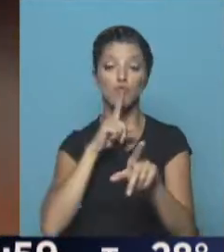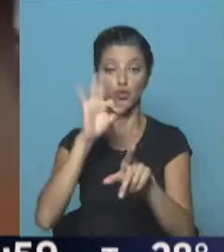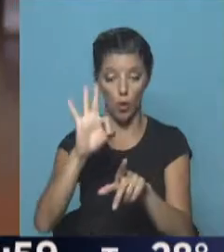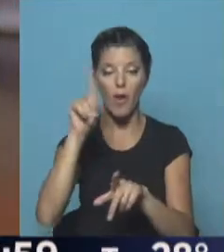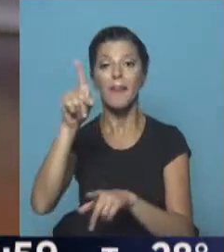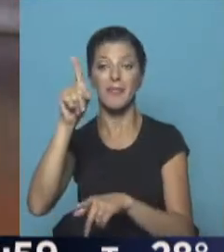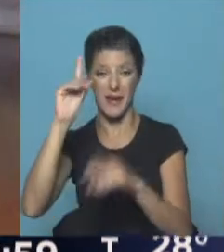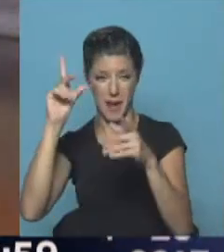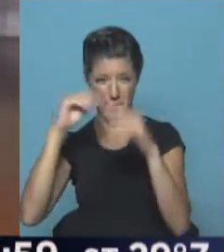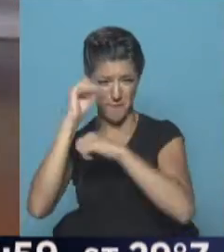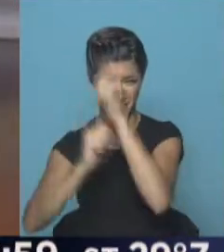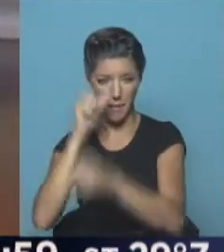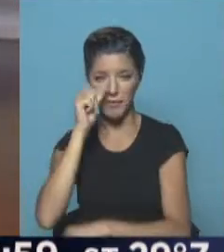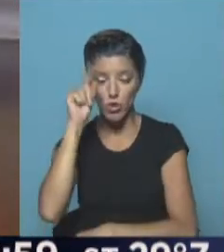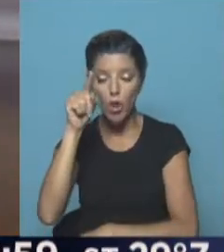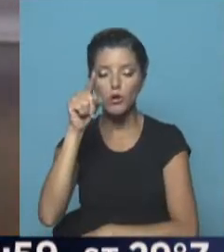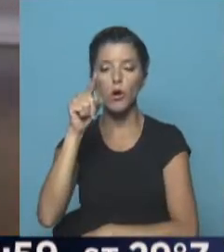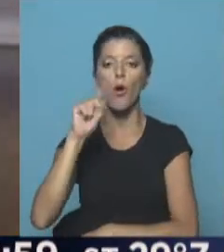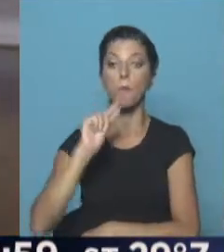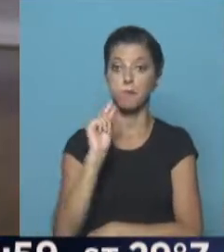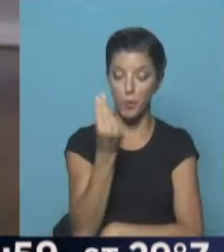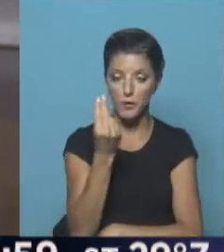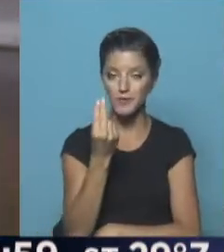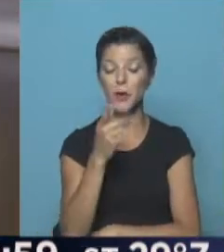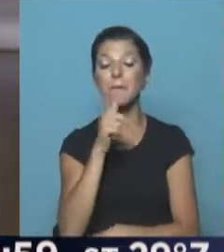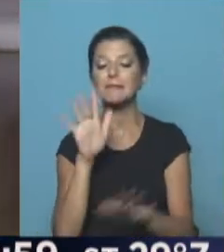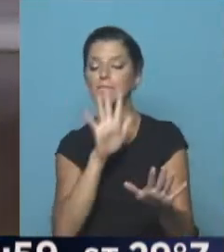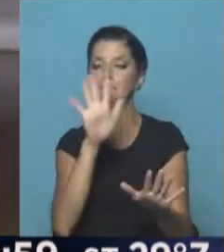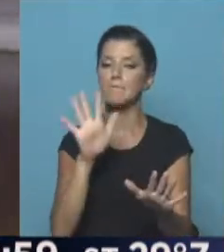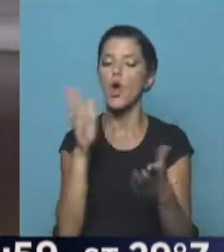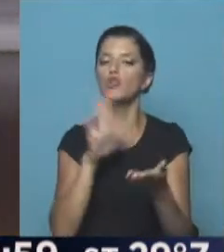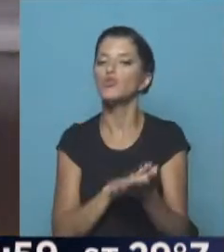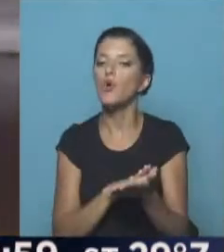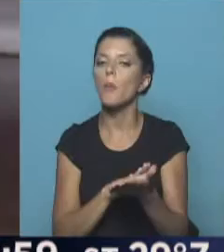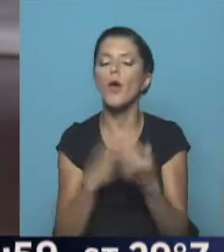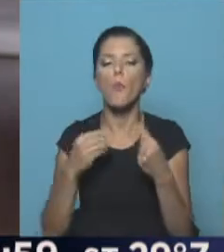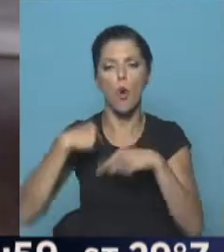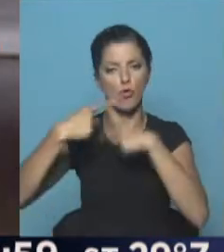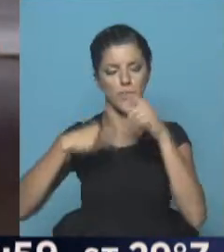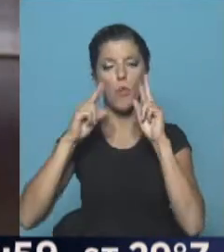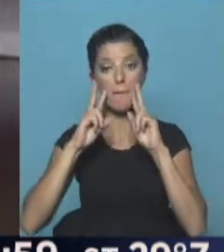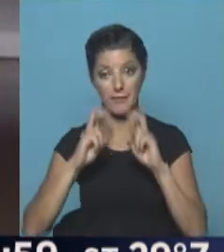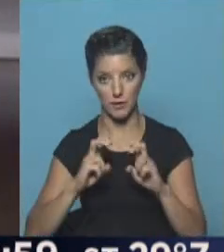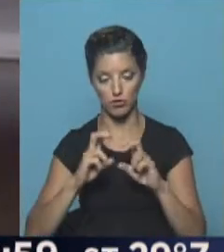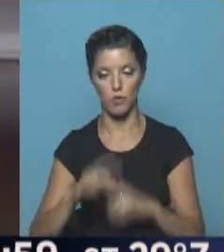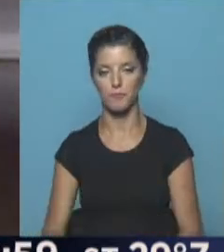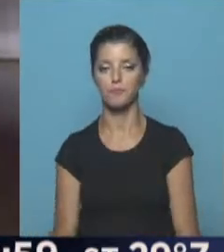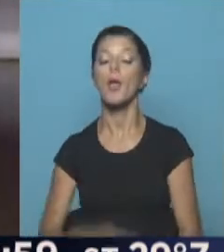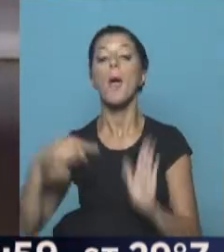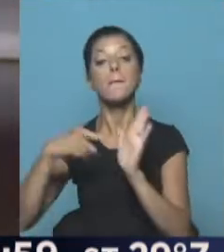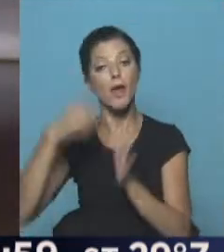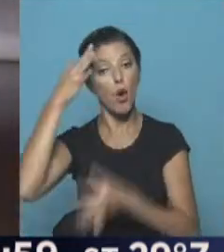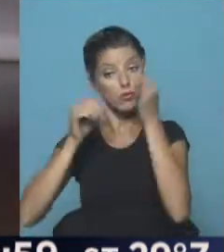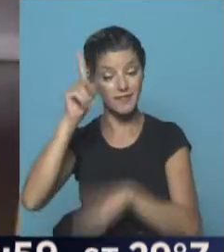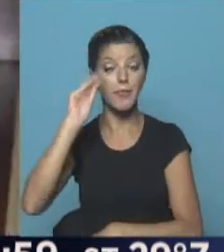brasil pareció dejar un cerco de dudas con respecto a la continuación del caso sin embargo la justicia brasileña